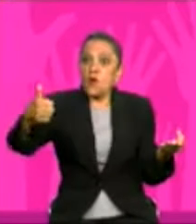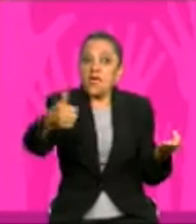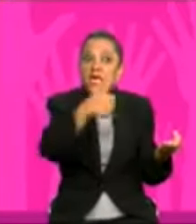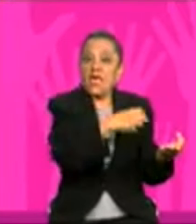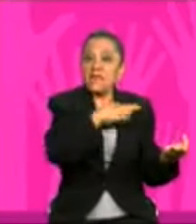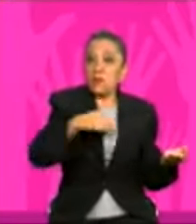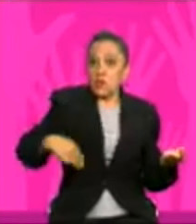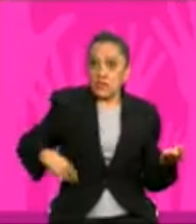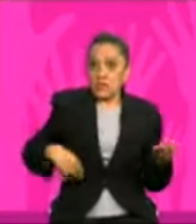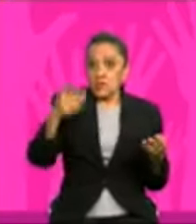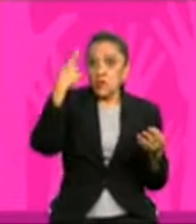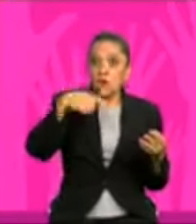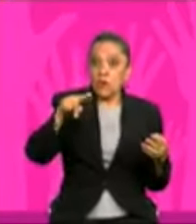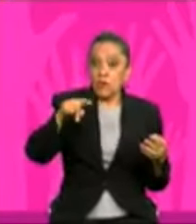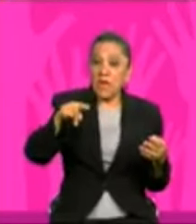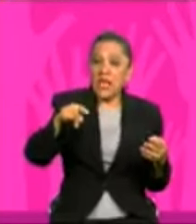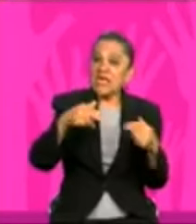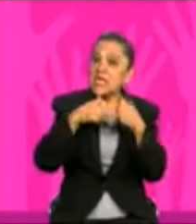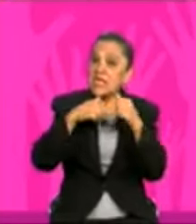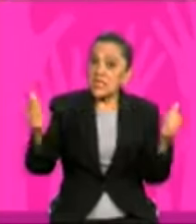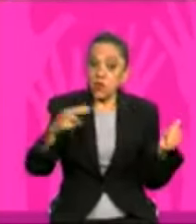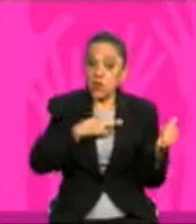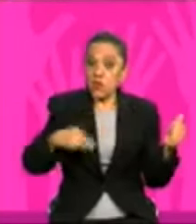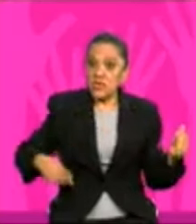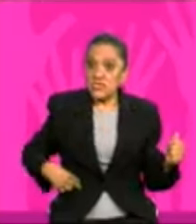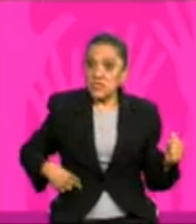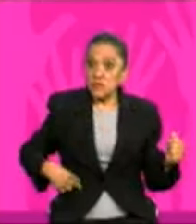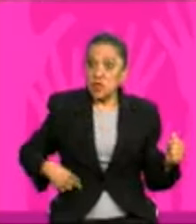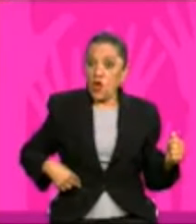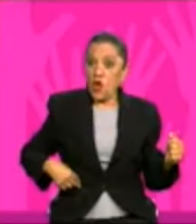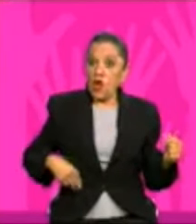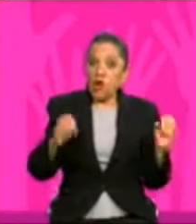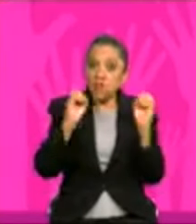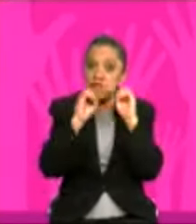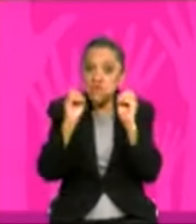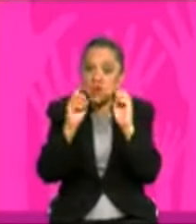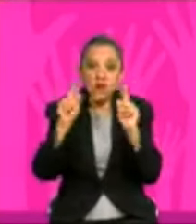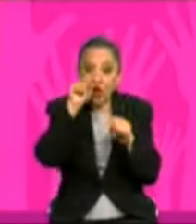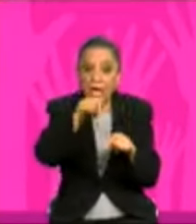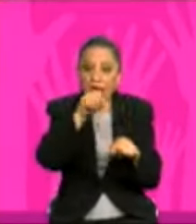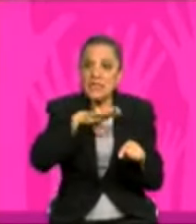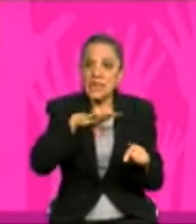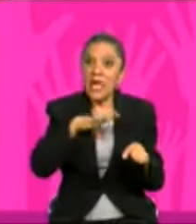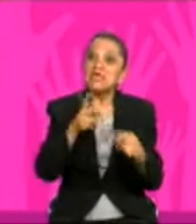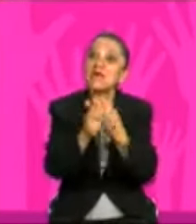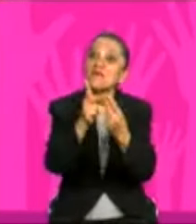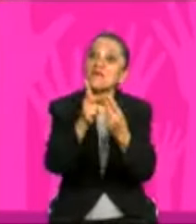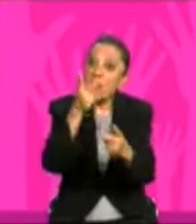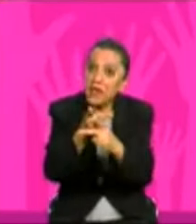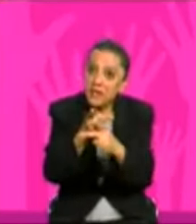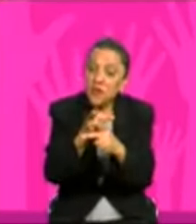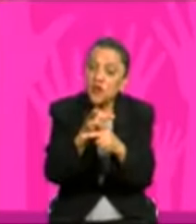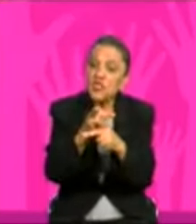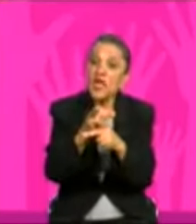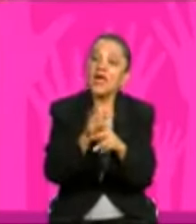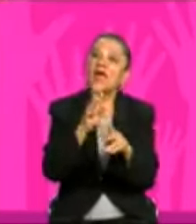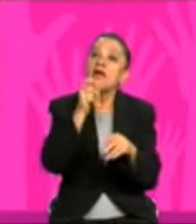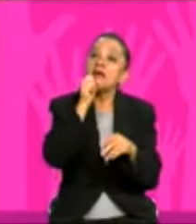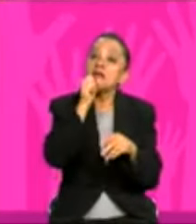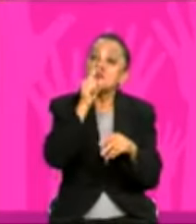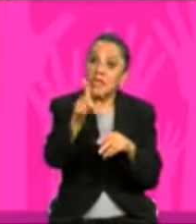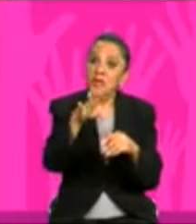estado para que ningún municipio se quede sin escuela preparatoria. Y por último, vamos